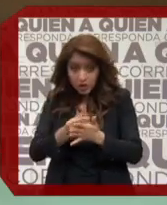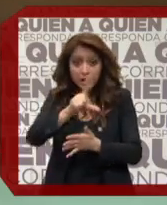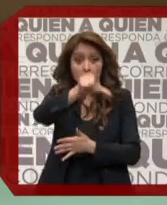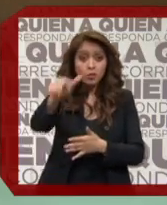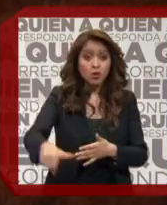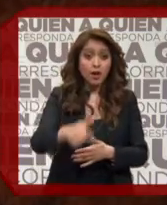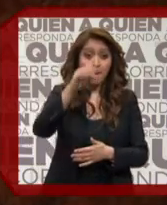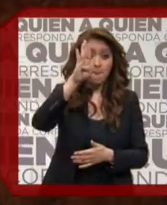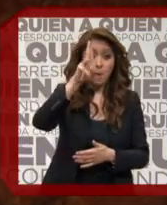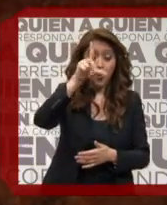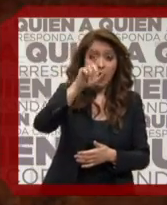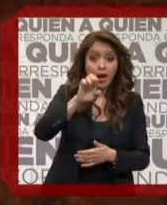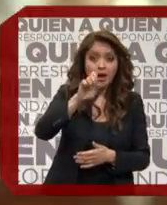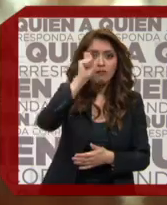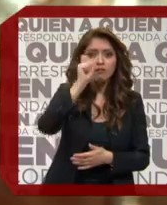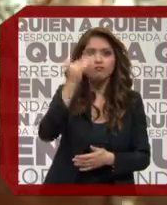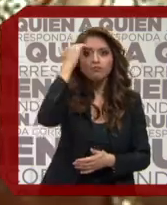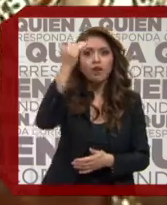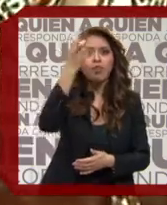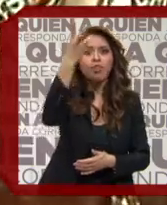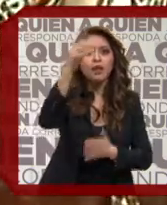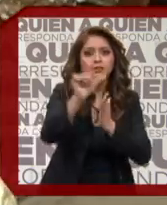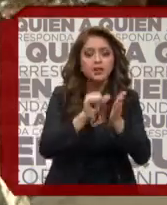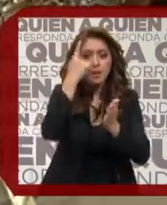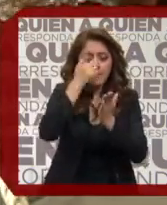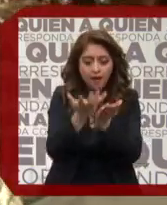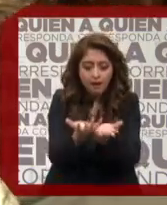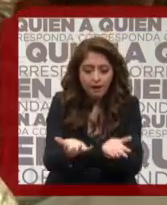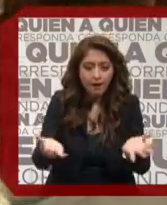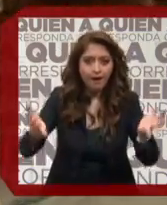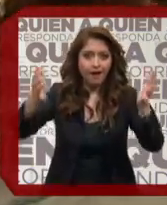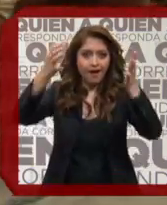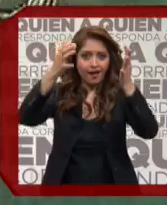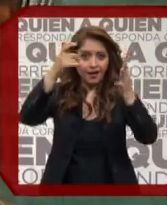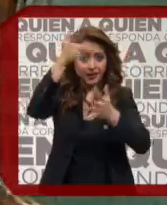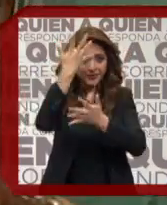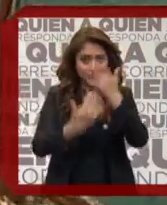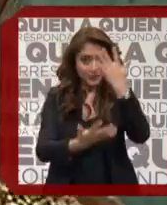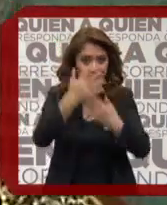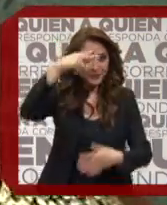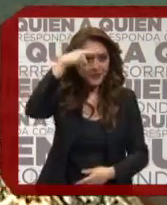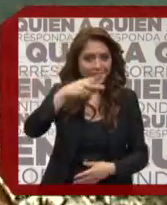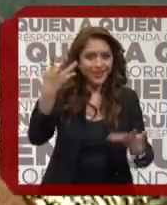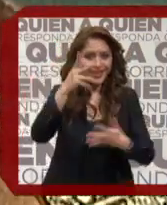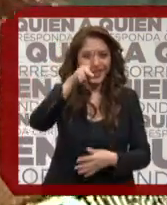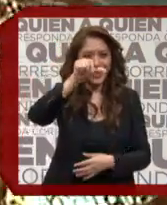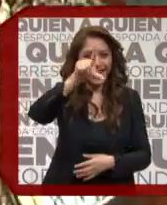3 meses en crecer. Con imágenes de Luis Alejandre, hecho en México, Carla Sandoval.